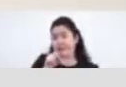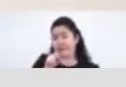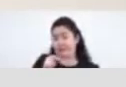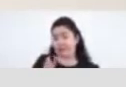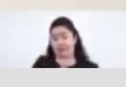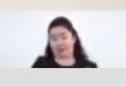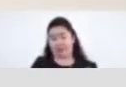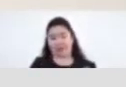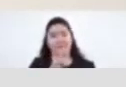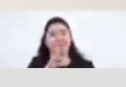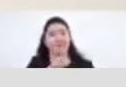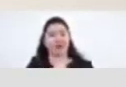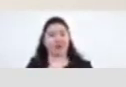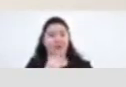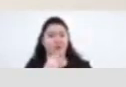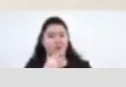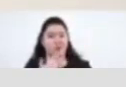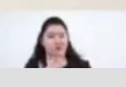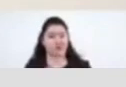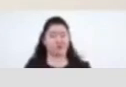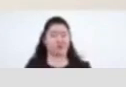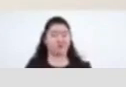mal uso de los documentos oficiales, ¿no?